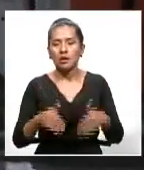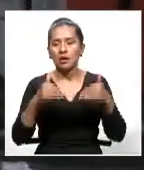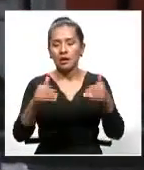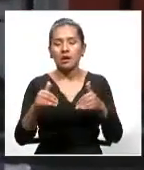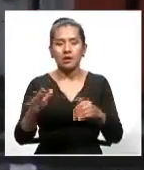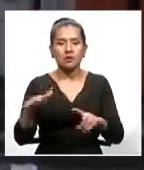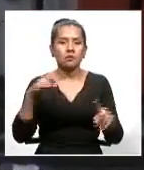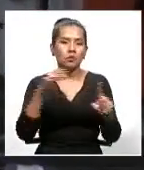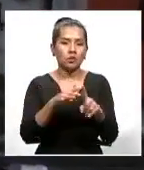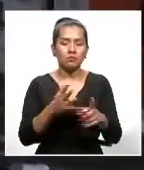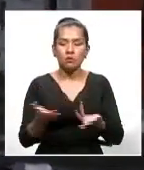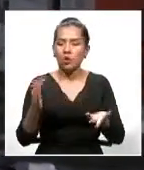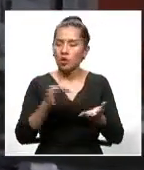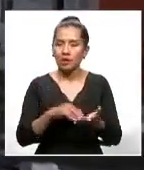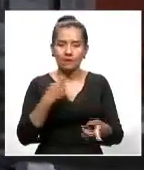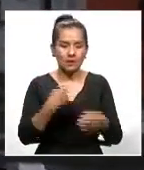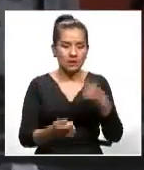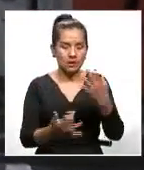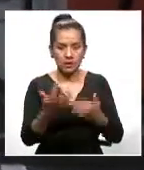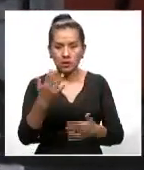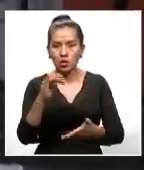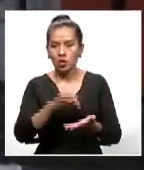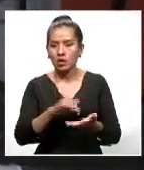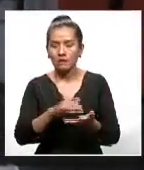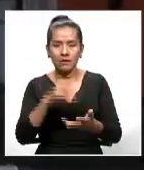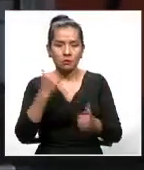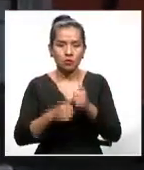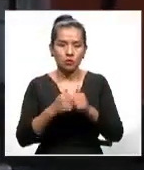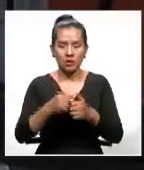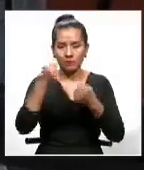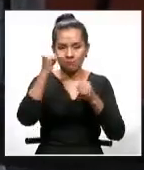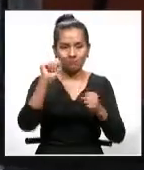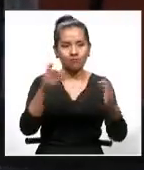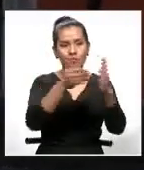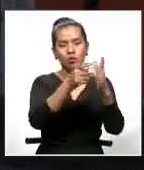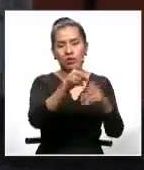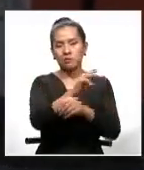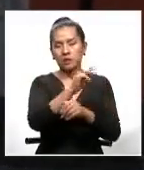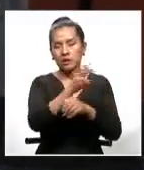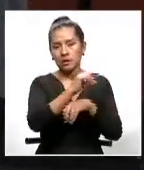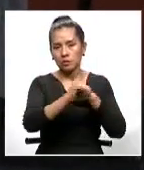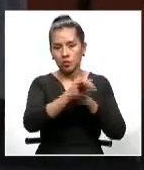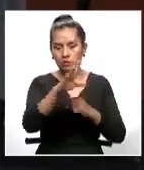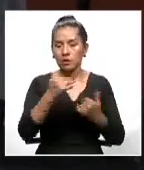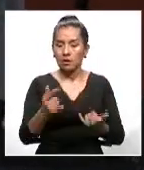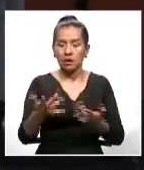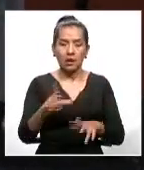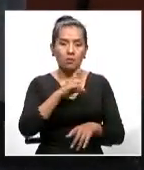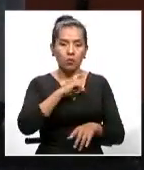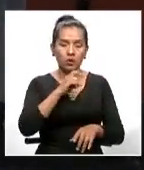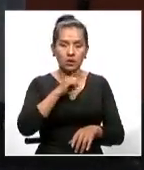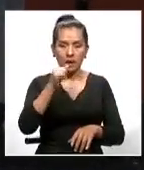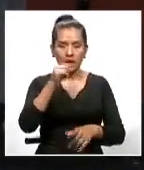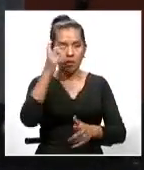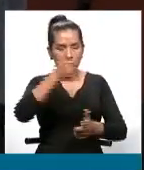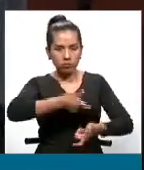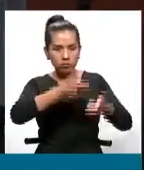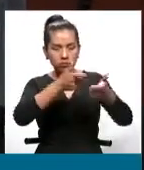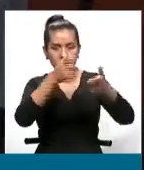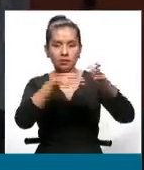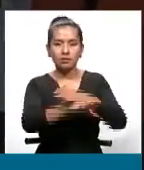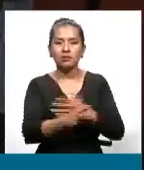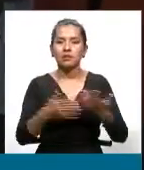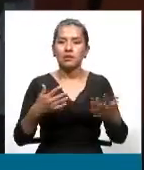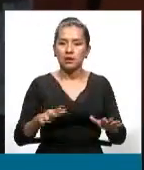violencia, nuevamente incendiando este edificio de la Fiscalía Departamental. Policías de bomberos ya han podido ingresar hasta el lugar. En